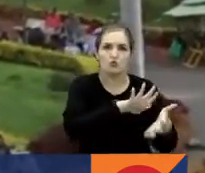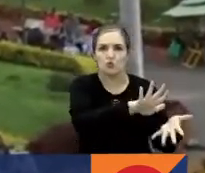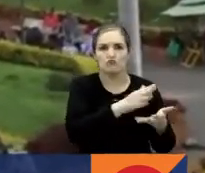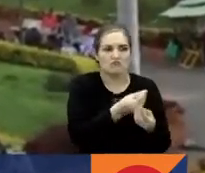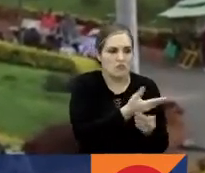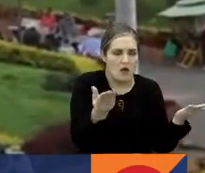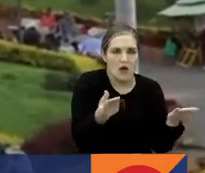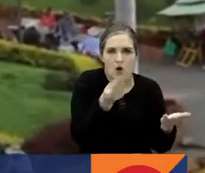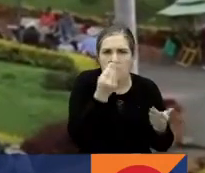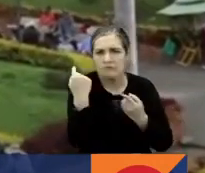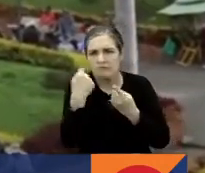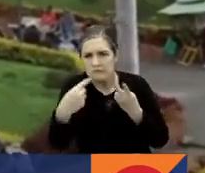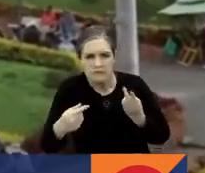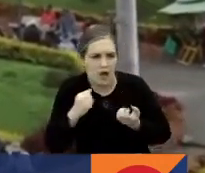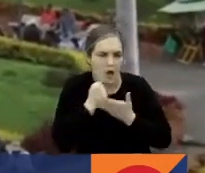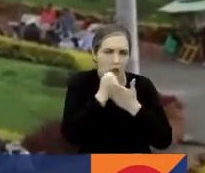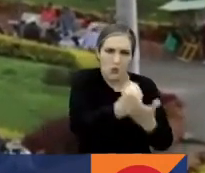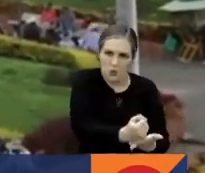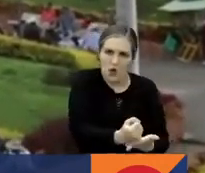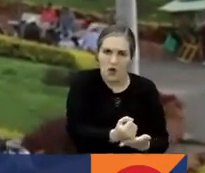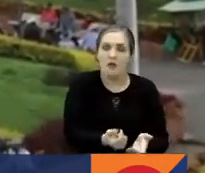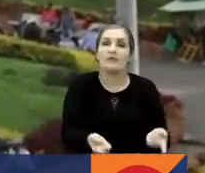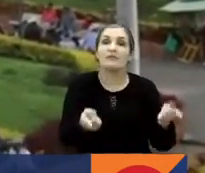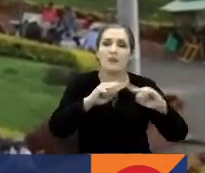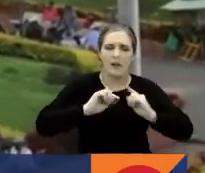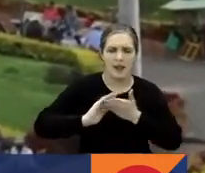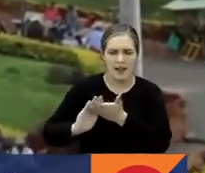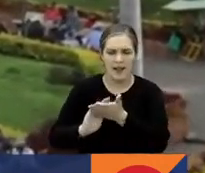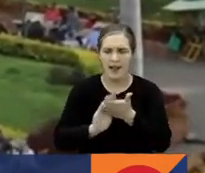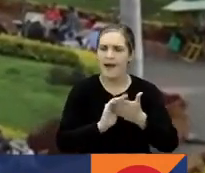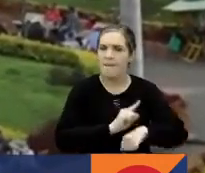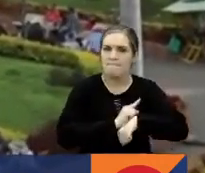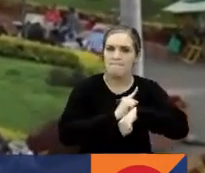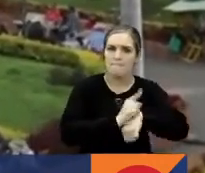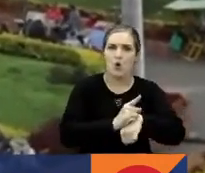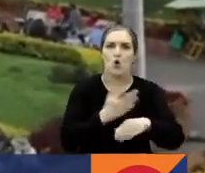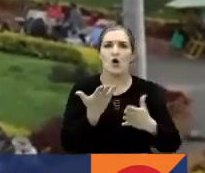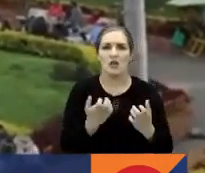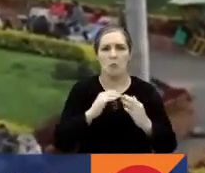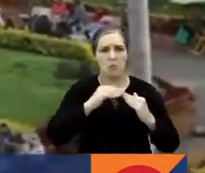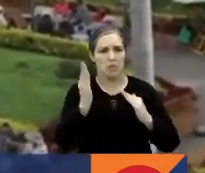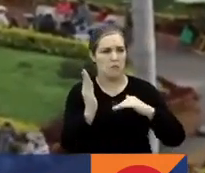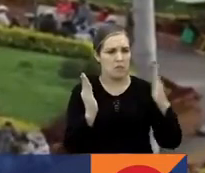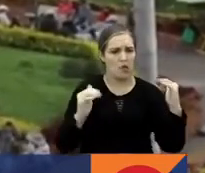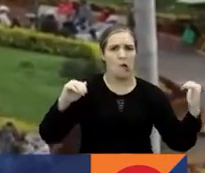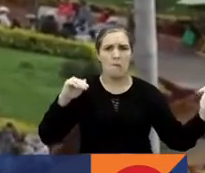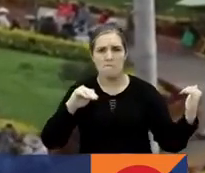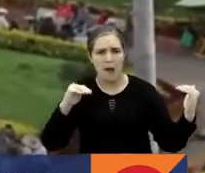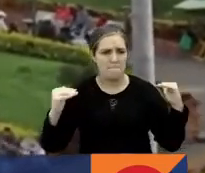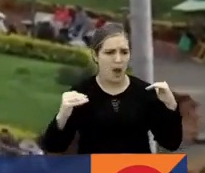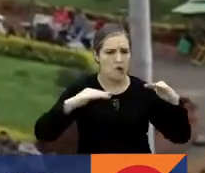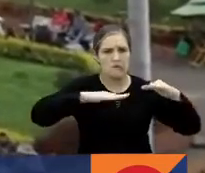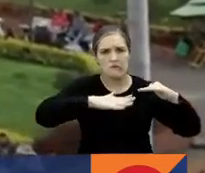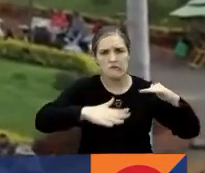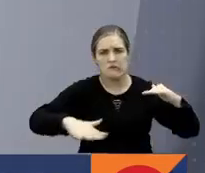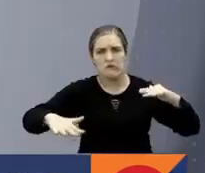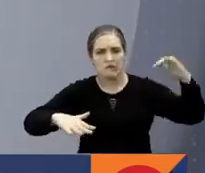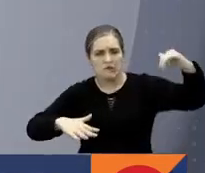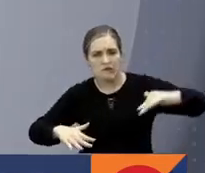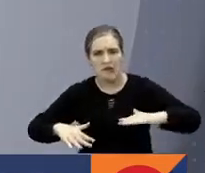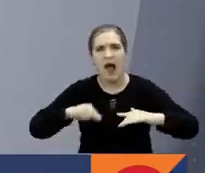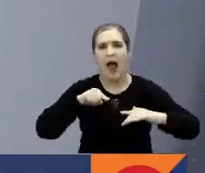Física. Vamos a tratar de hacer lo más rápido posible la recuperación de las vías que se